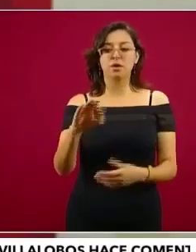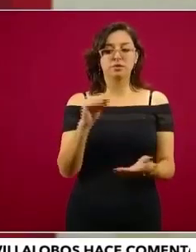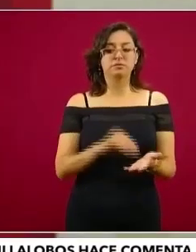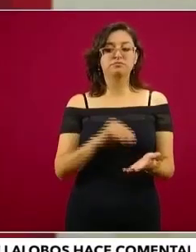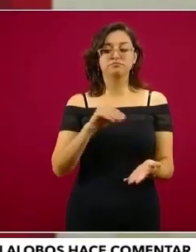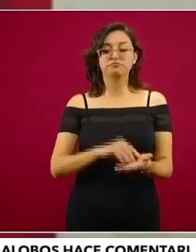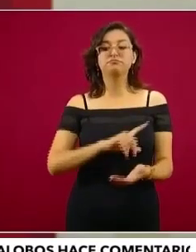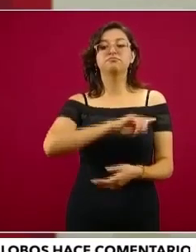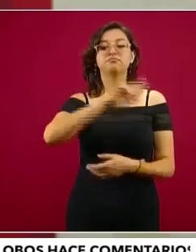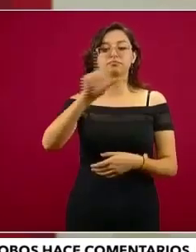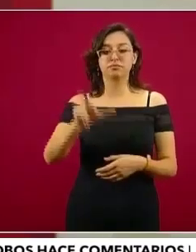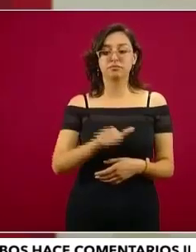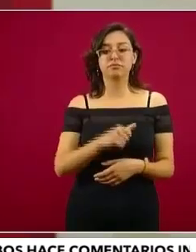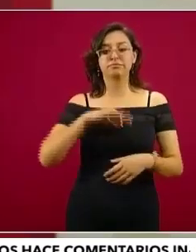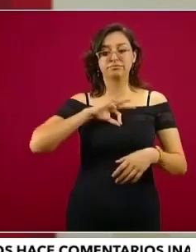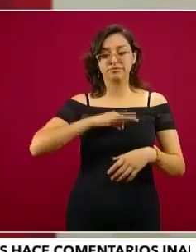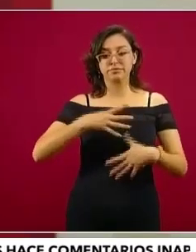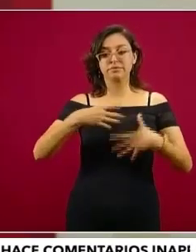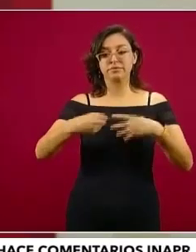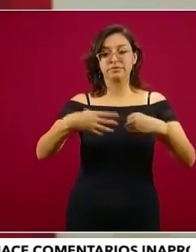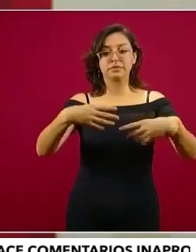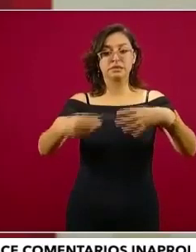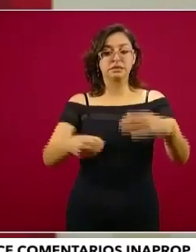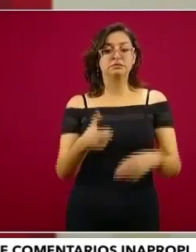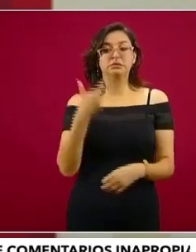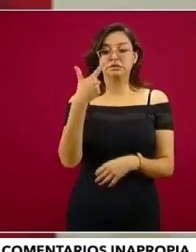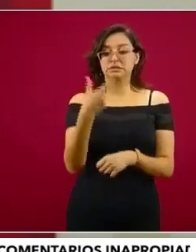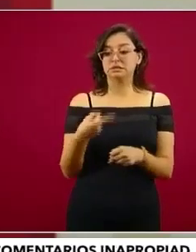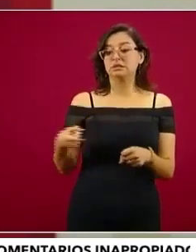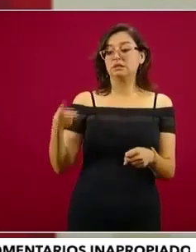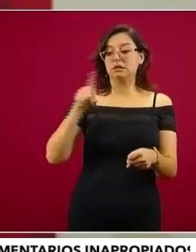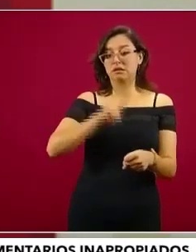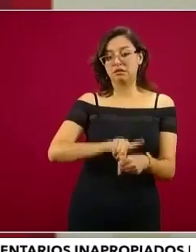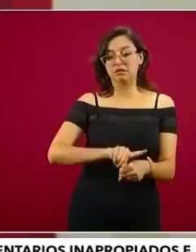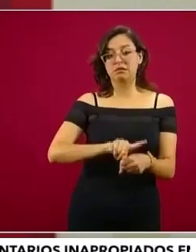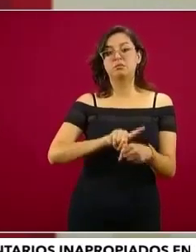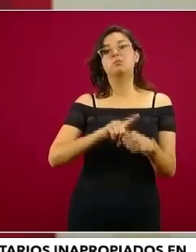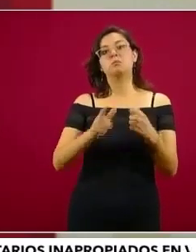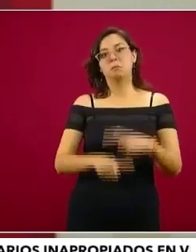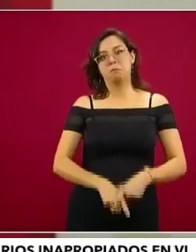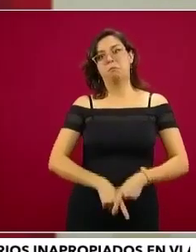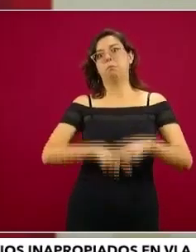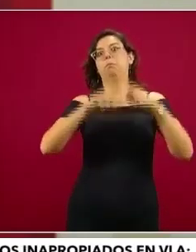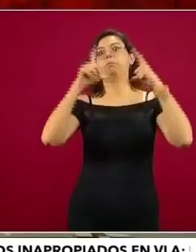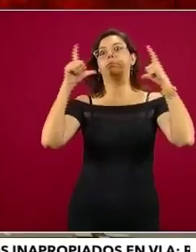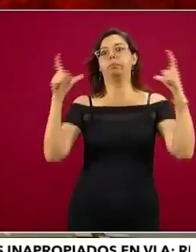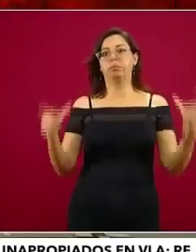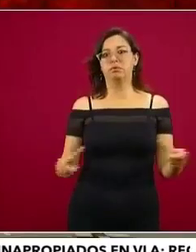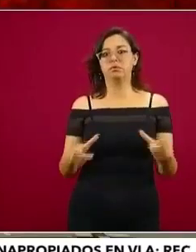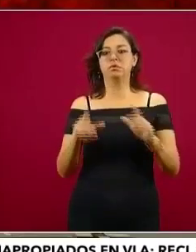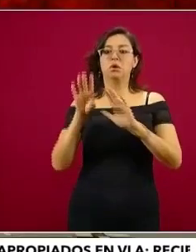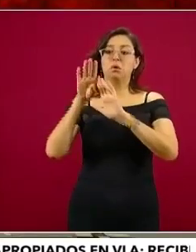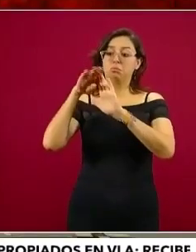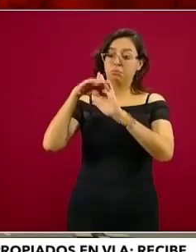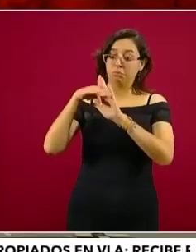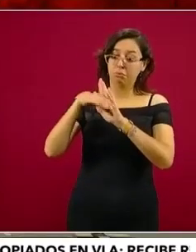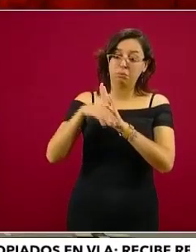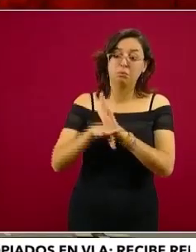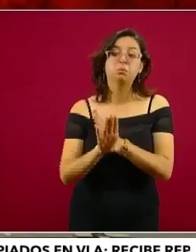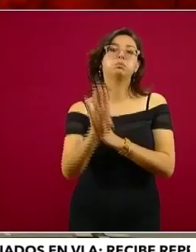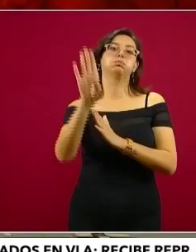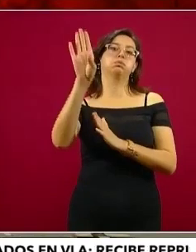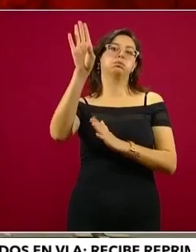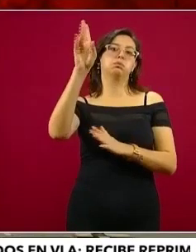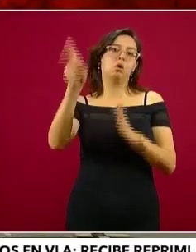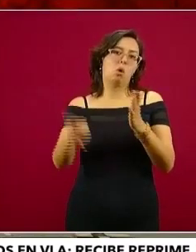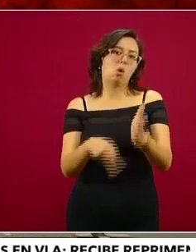causar contagios y en un promedio de 7 días después manifestarse como una reemergencia local de la